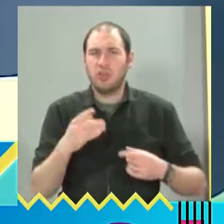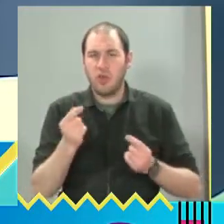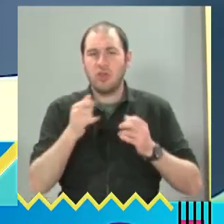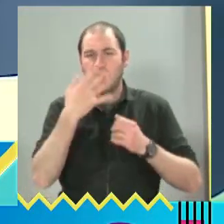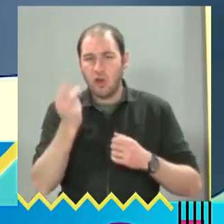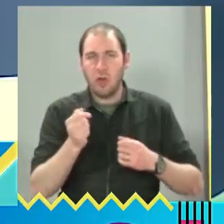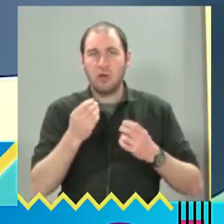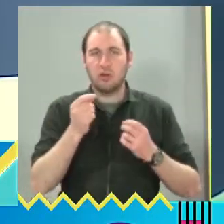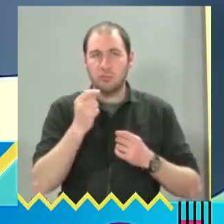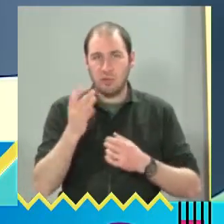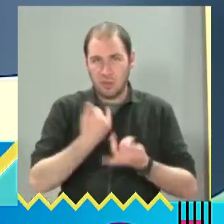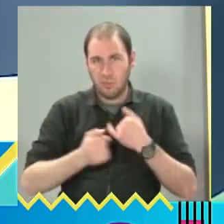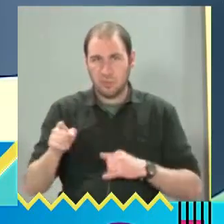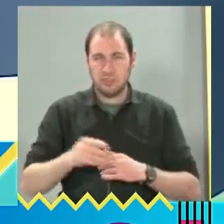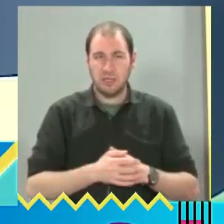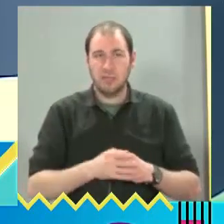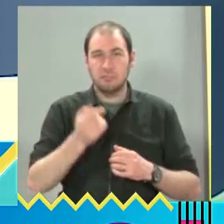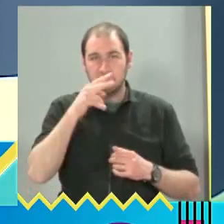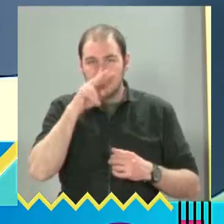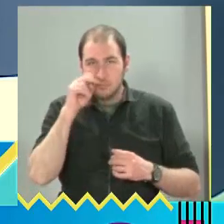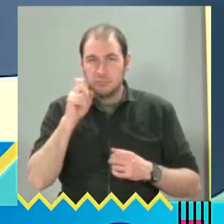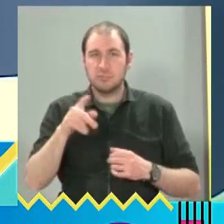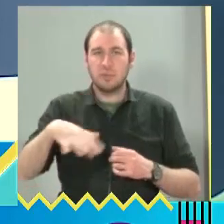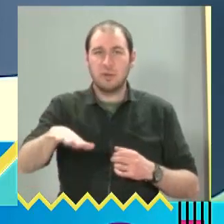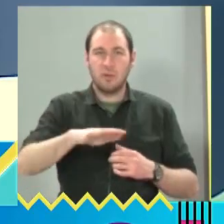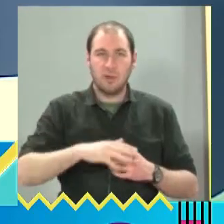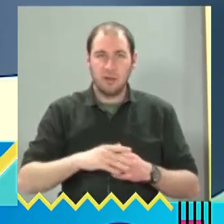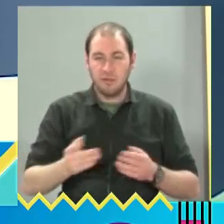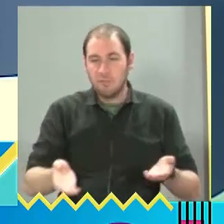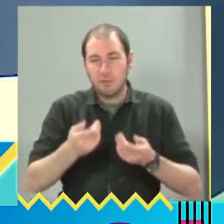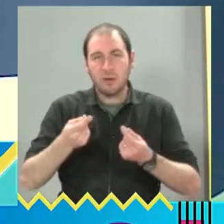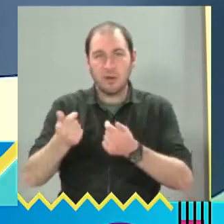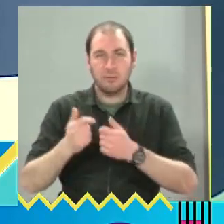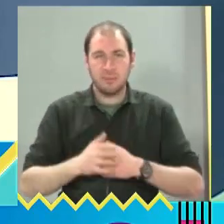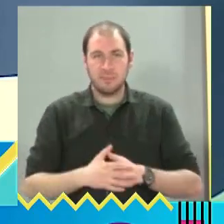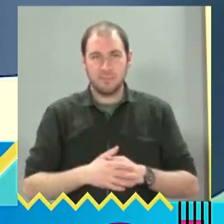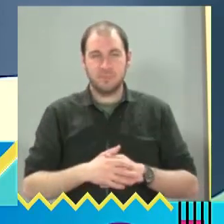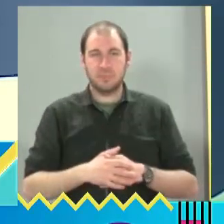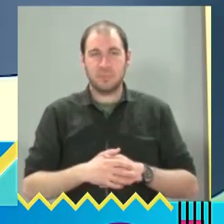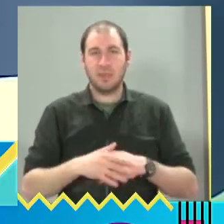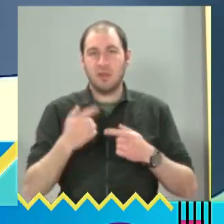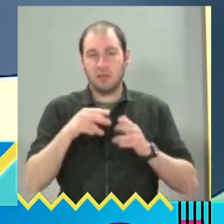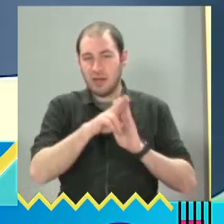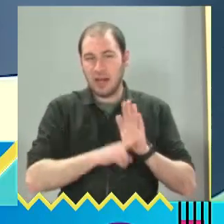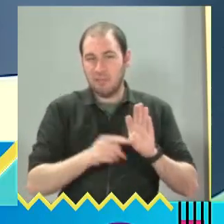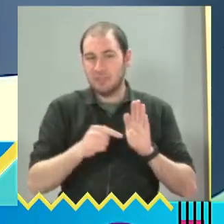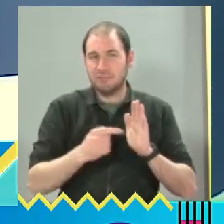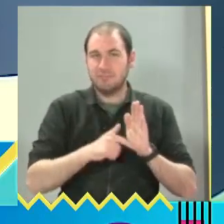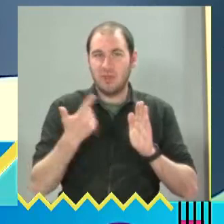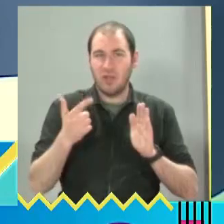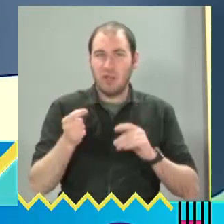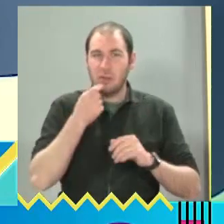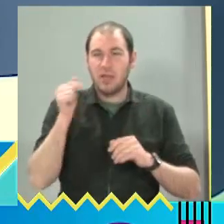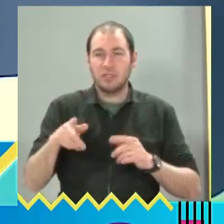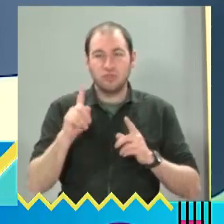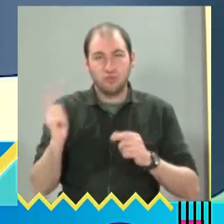los colores, como decía recién Sebastián, los olores de un lugar, te inducen a una compra. y no hay nada que regule esa entidad, nadie que le diga a este